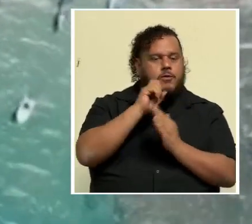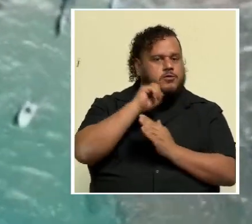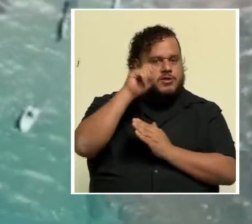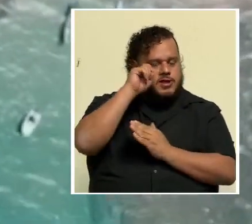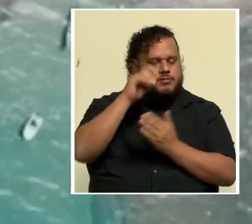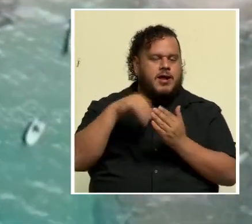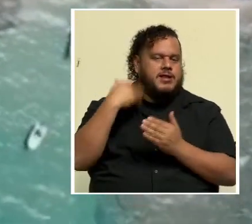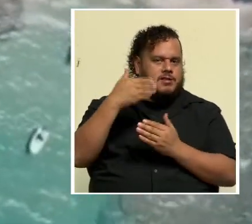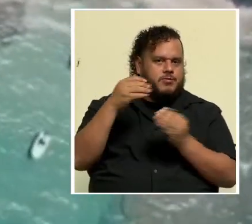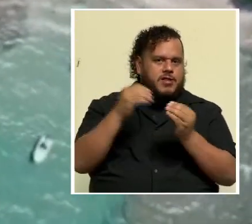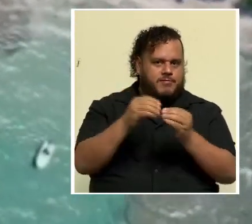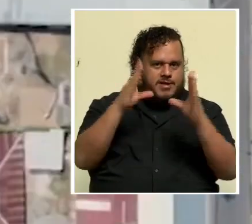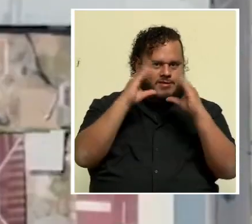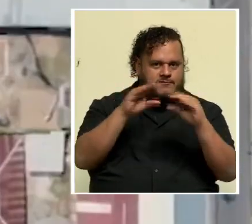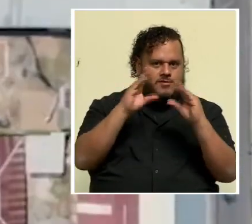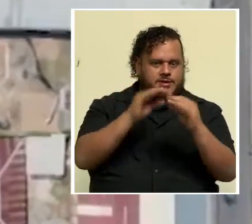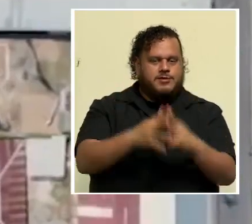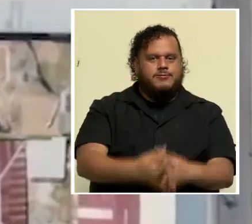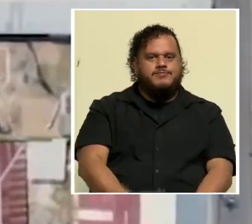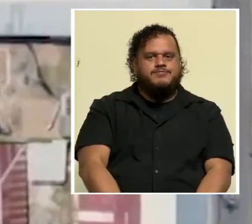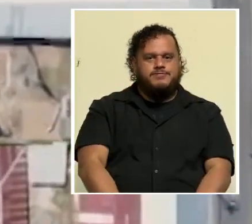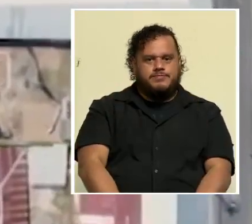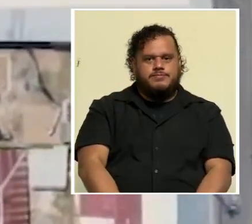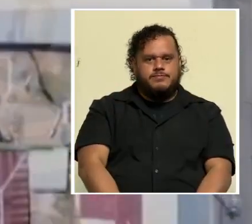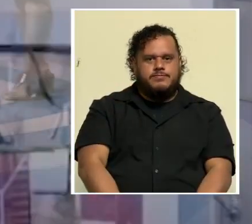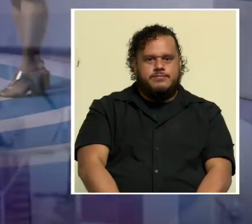estas y otras informaciones.